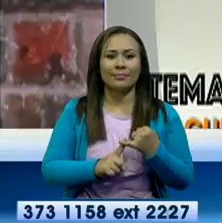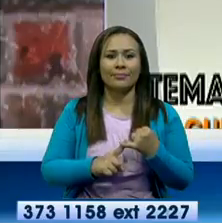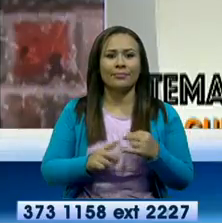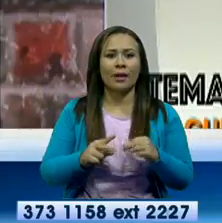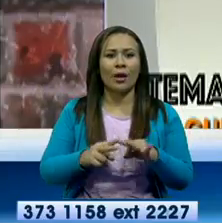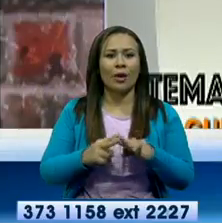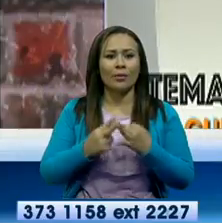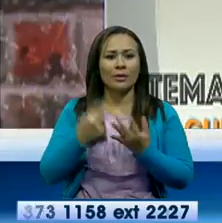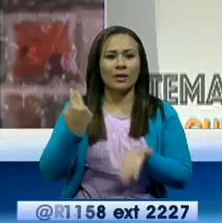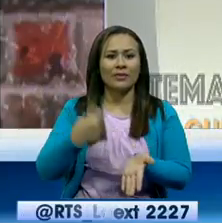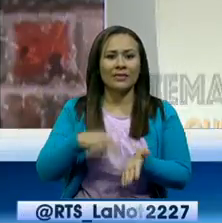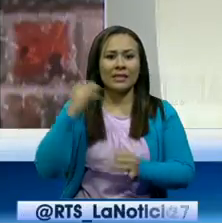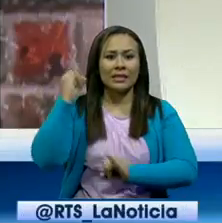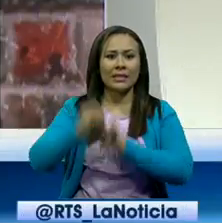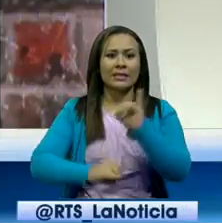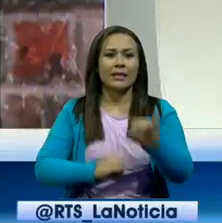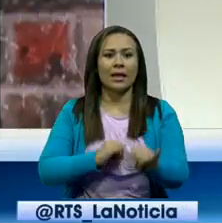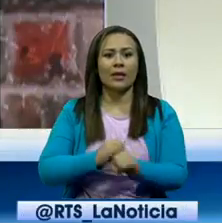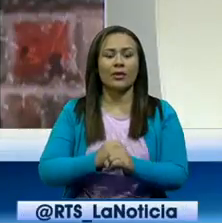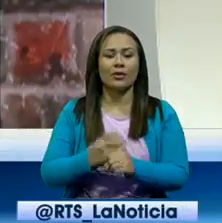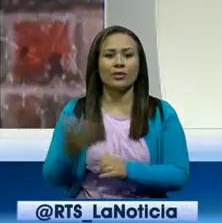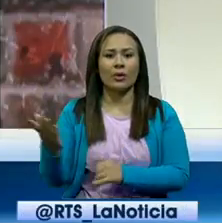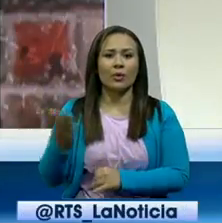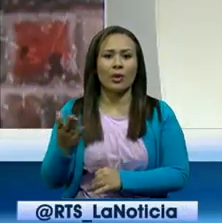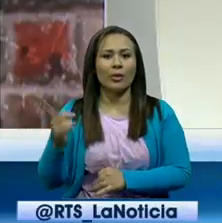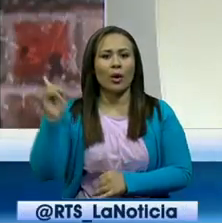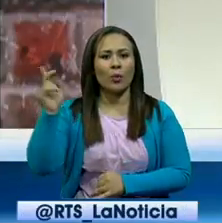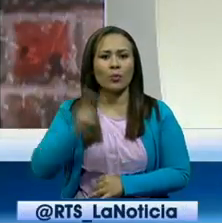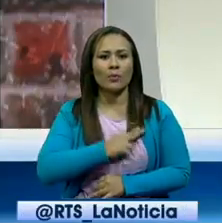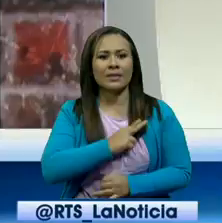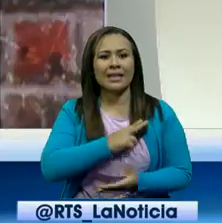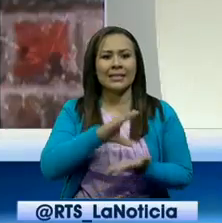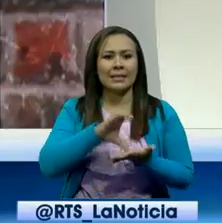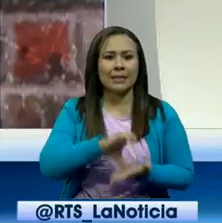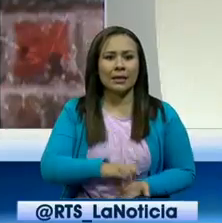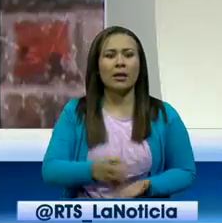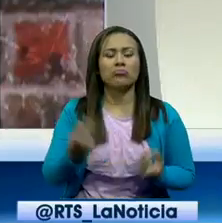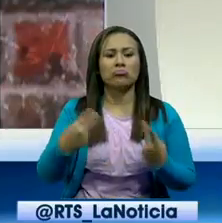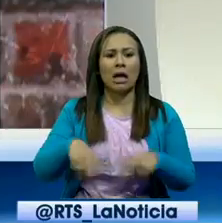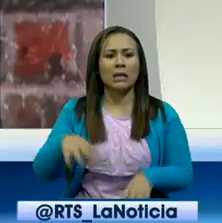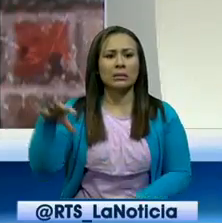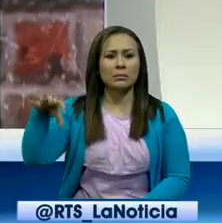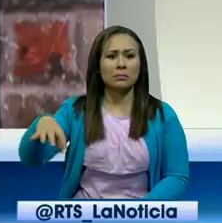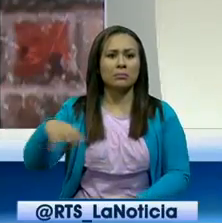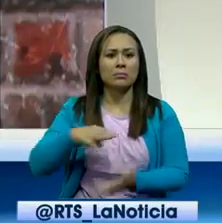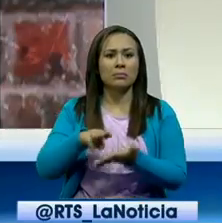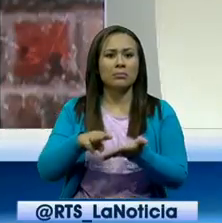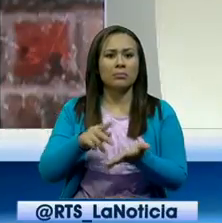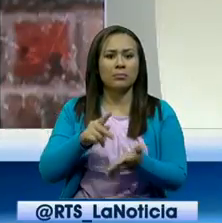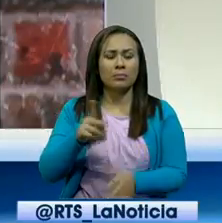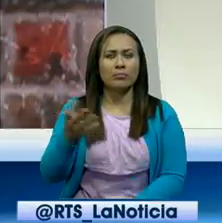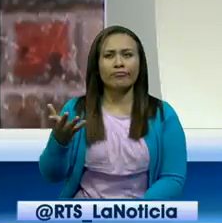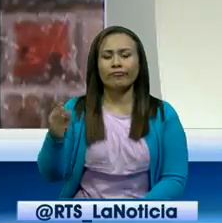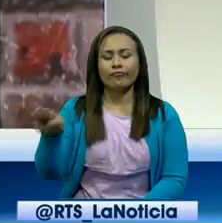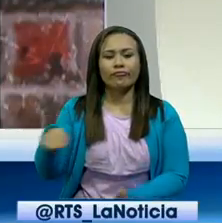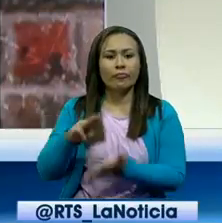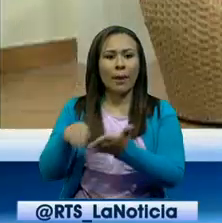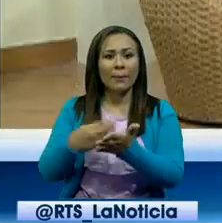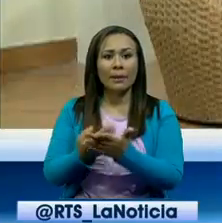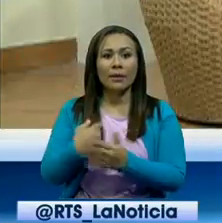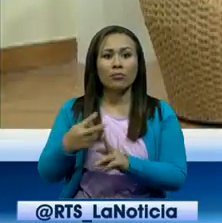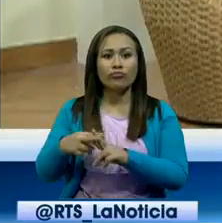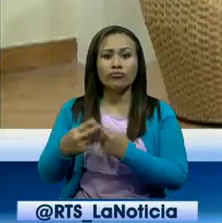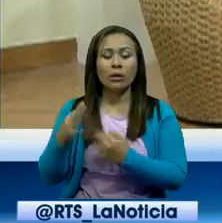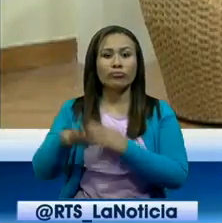inicio del festival internacional que ver una muestra universitaria y en varios cantones de nuestra provincia ya hemos empezado con pie derecho eso es muy importante